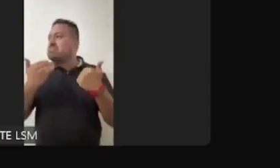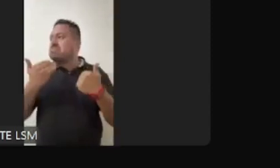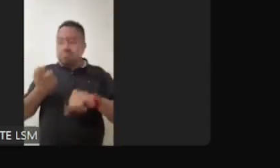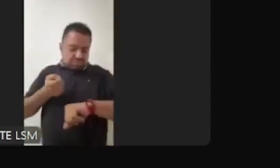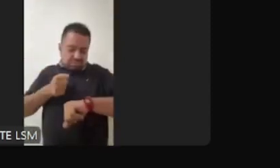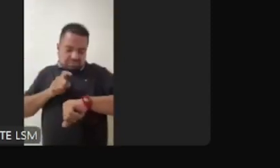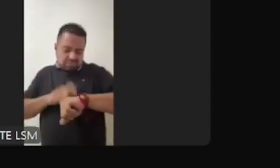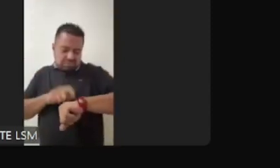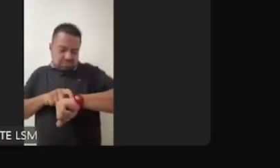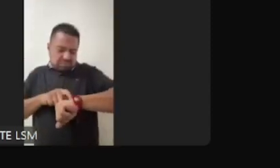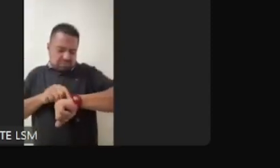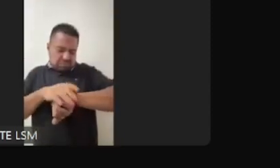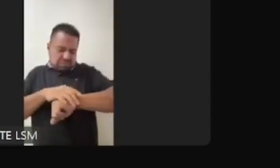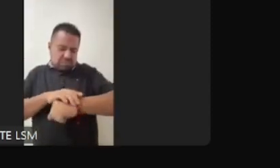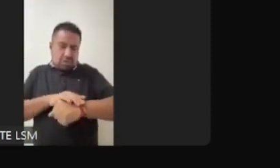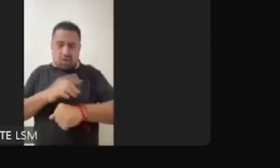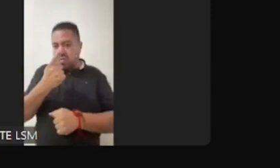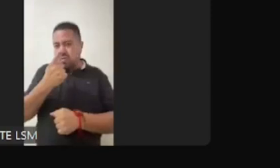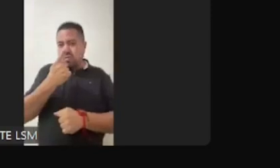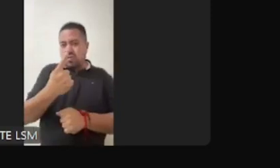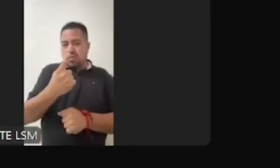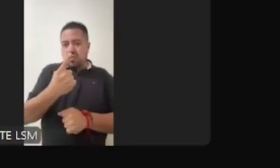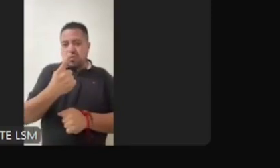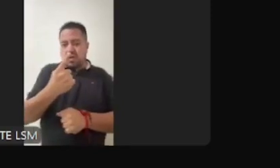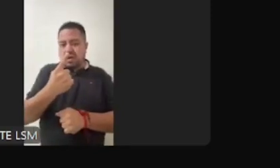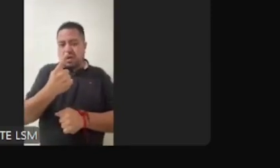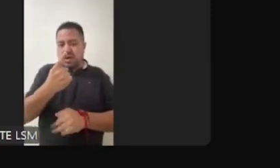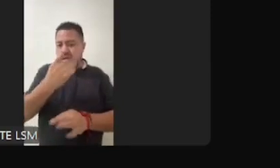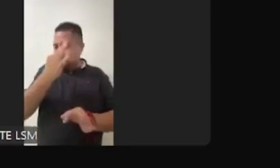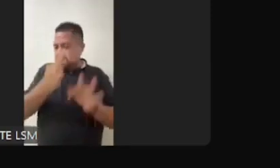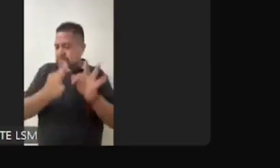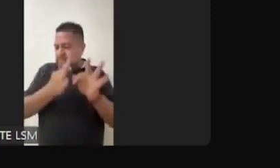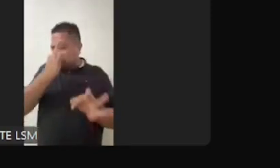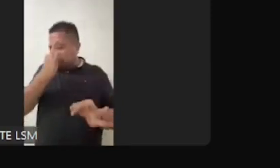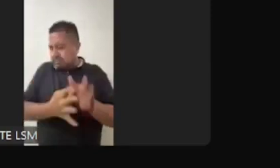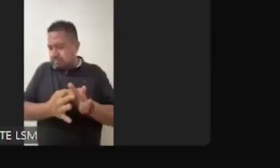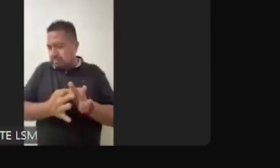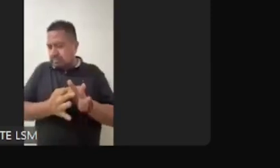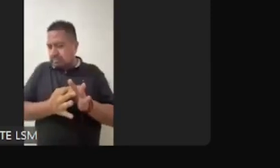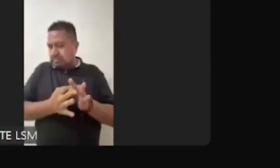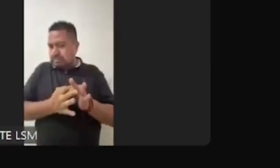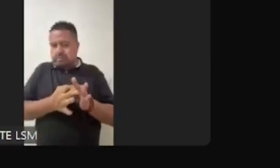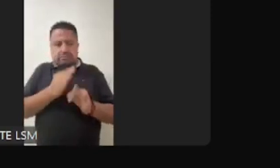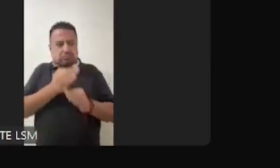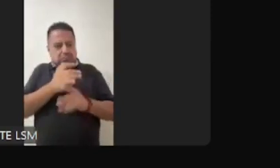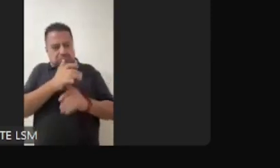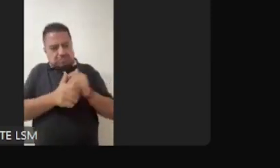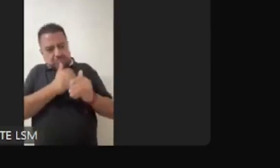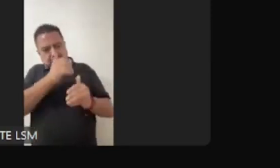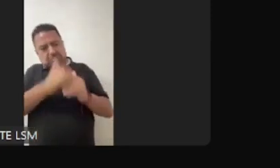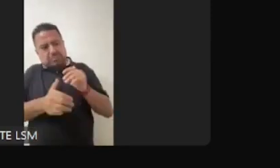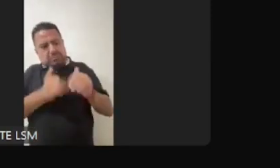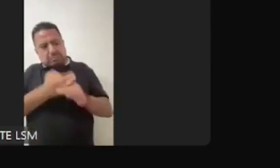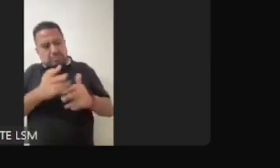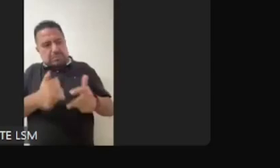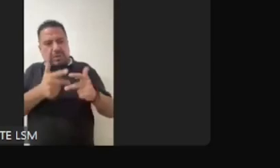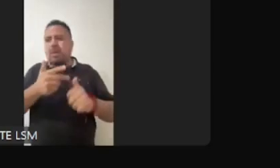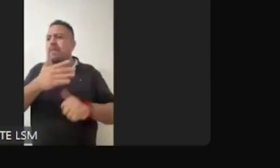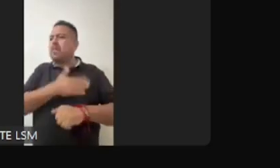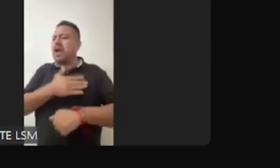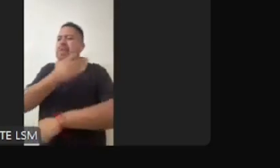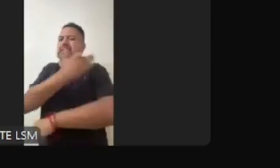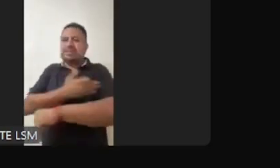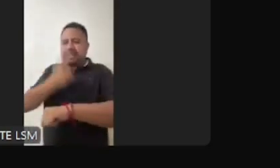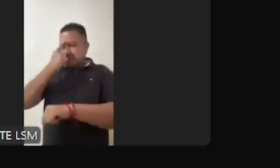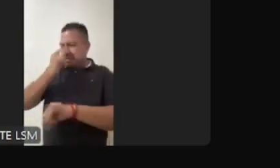siendo las 13 horas en punto se declara concluida la presente sesión Muy buenas tardes a